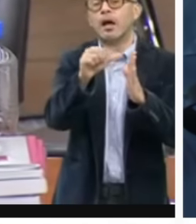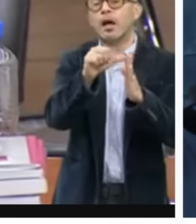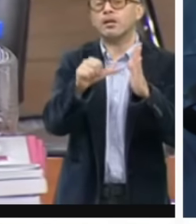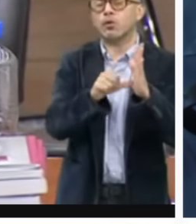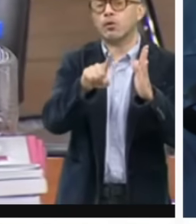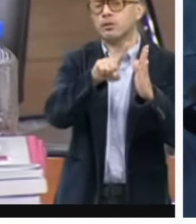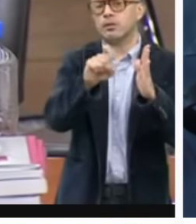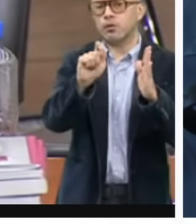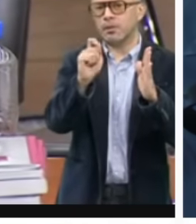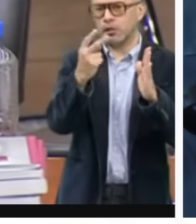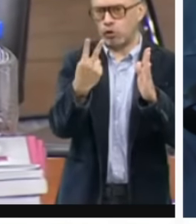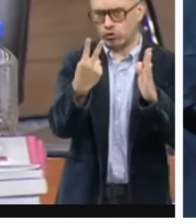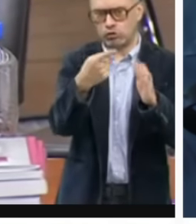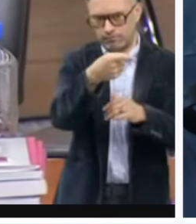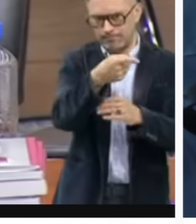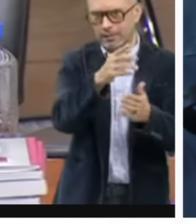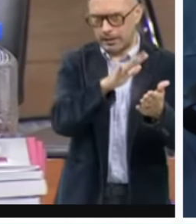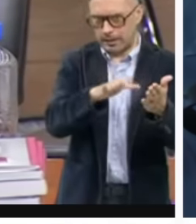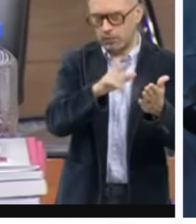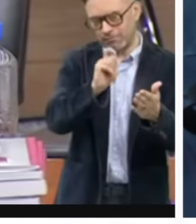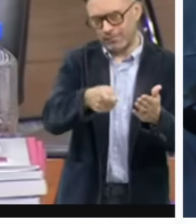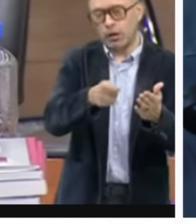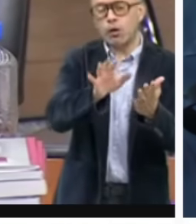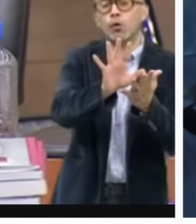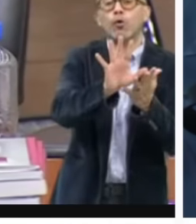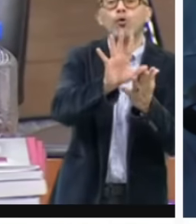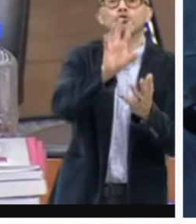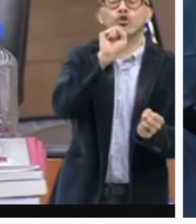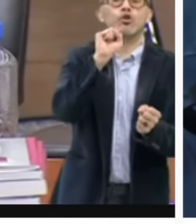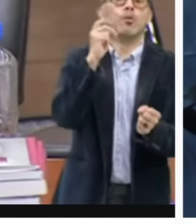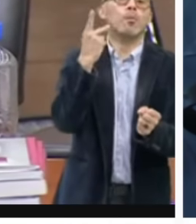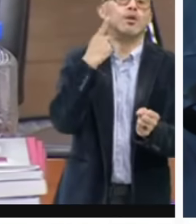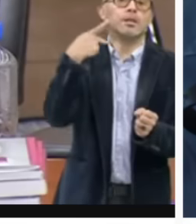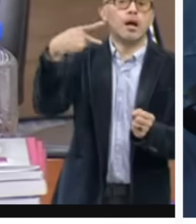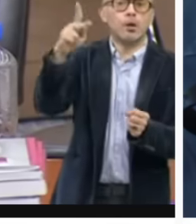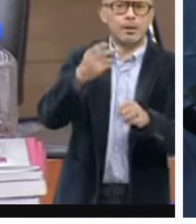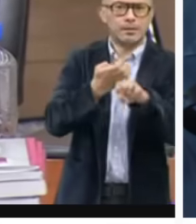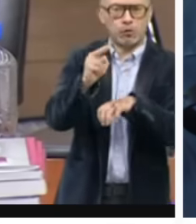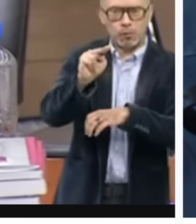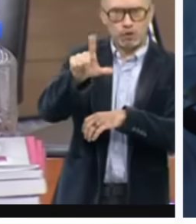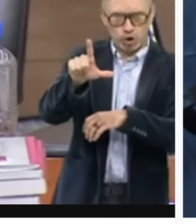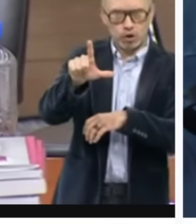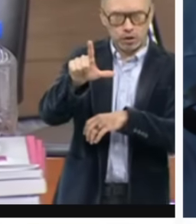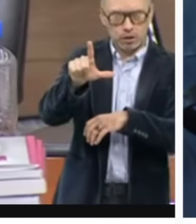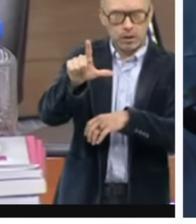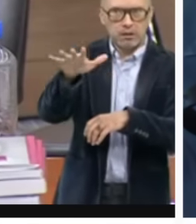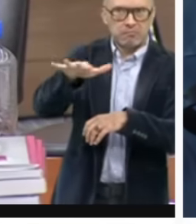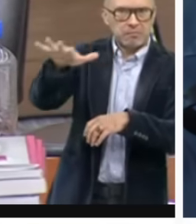122 de la Constitución Política del Estado Libre y Soberano de Nuevo León, por favor.